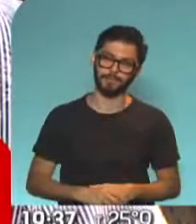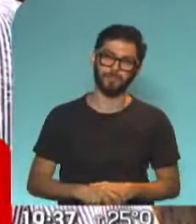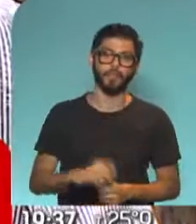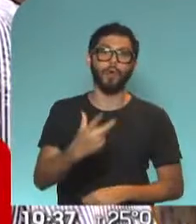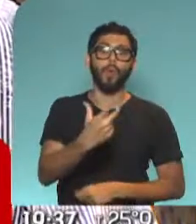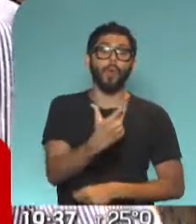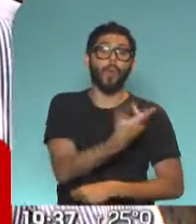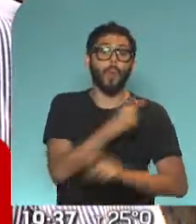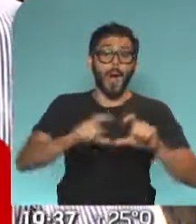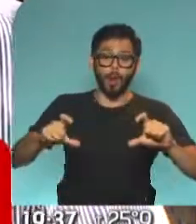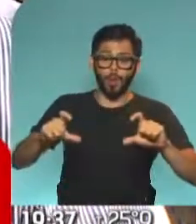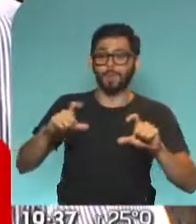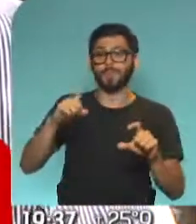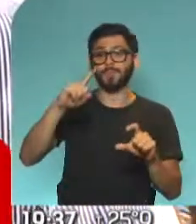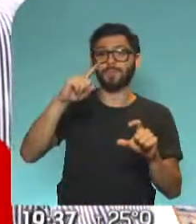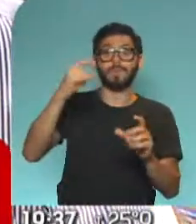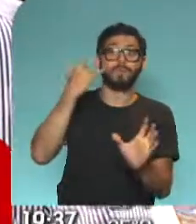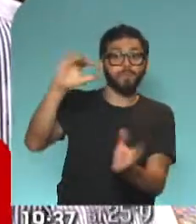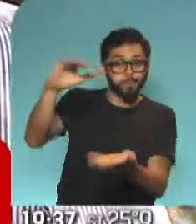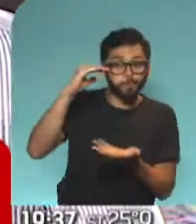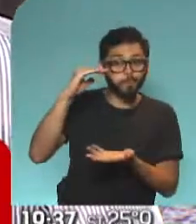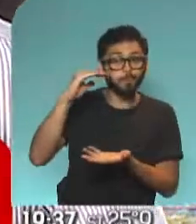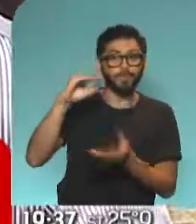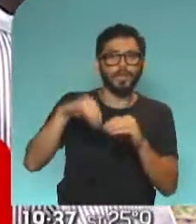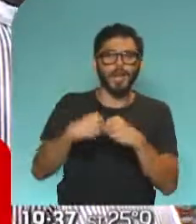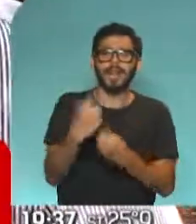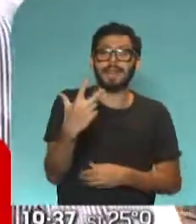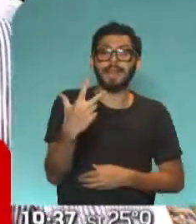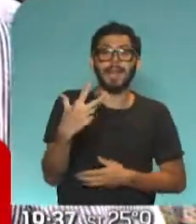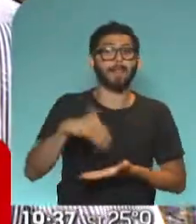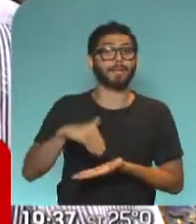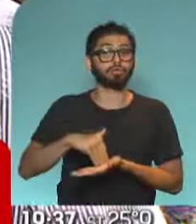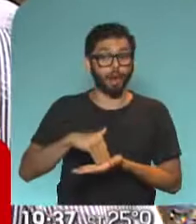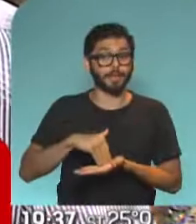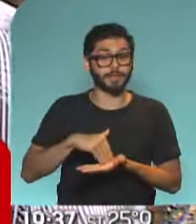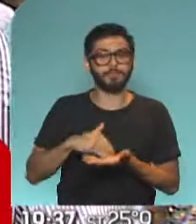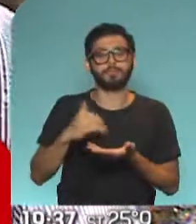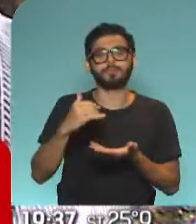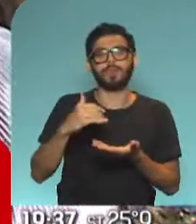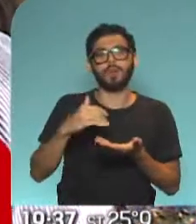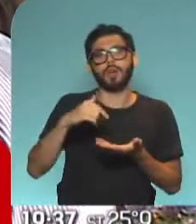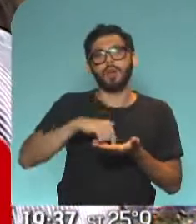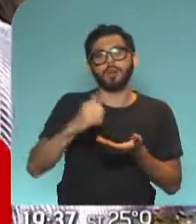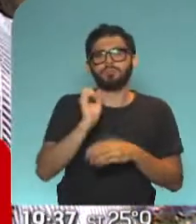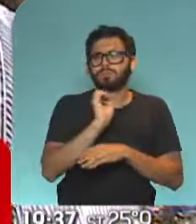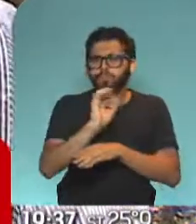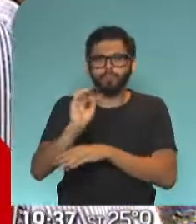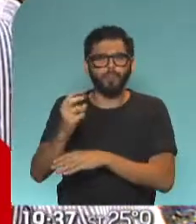nacional ya son 3 millones, tenemos 3 millones de dosis, de las cuales se han distribuido ya más